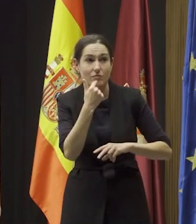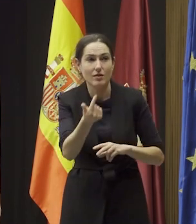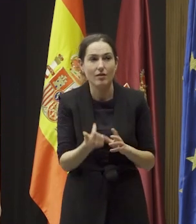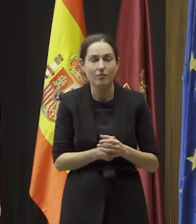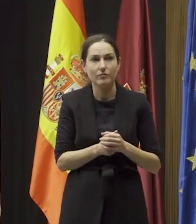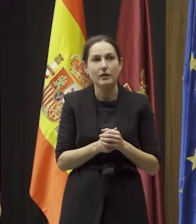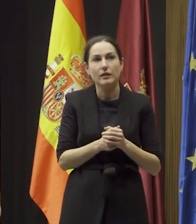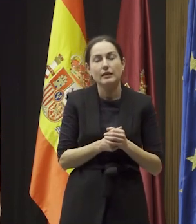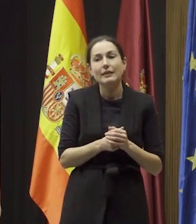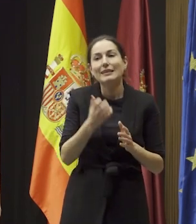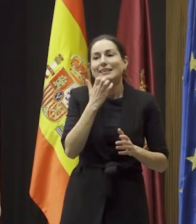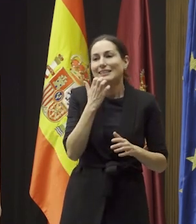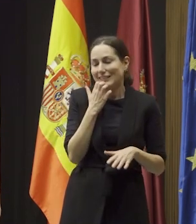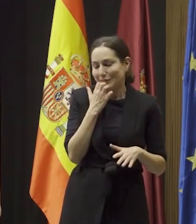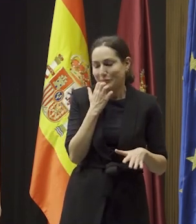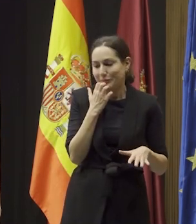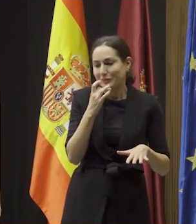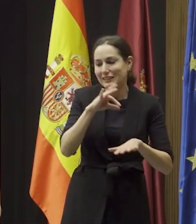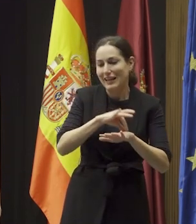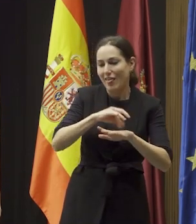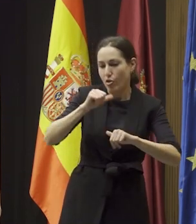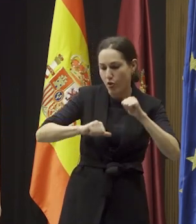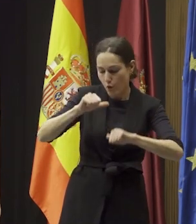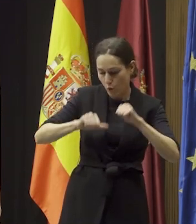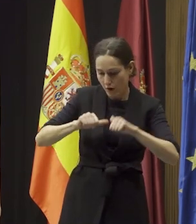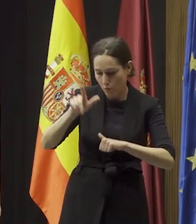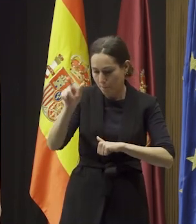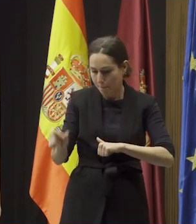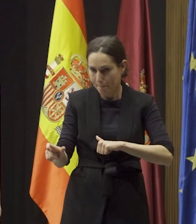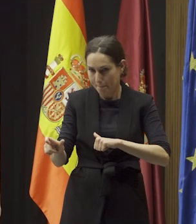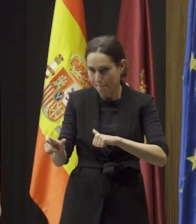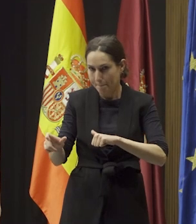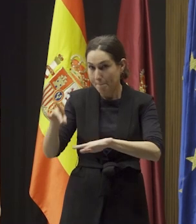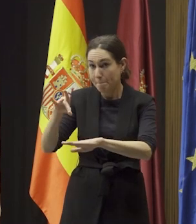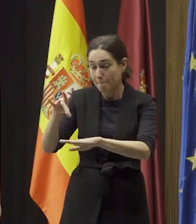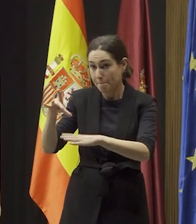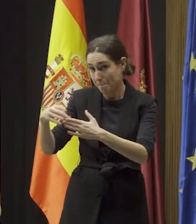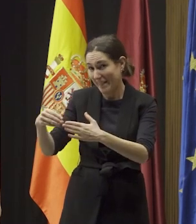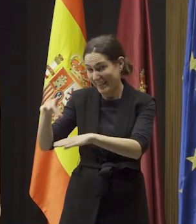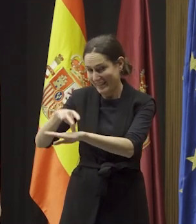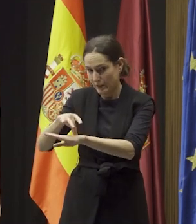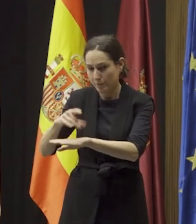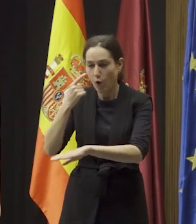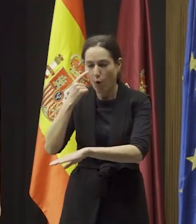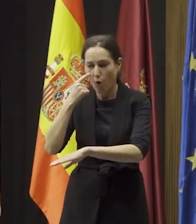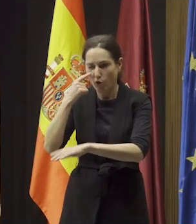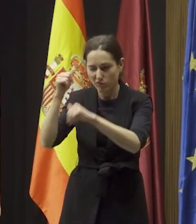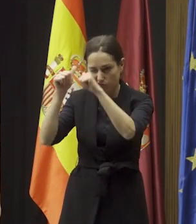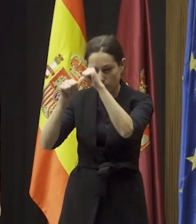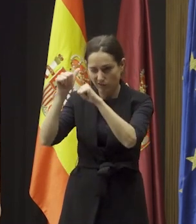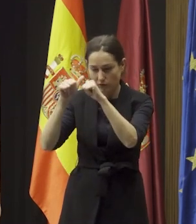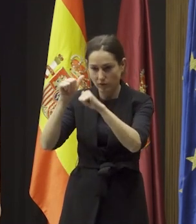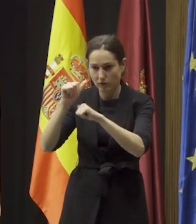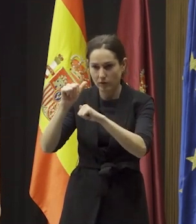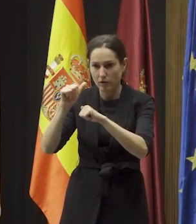bueno, si un cirujano interviene a un paciente y pierde el ojo intervenido, córtese